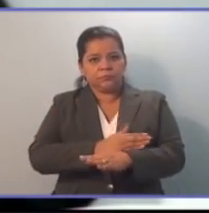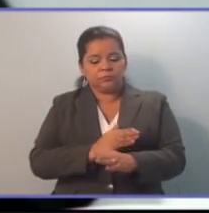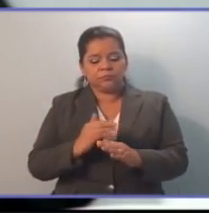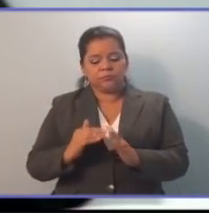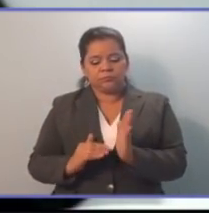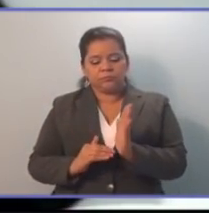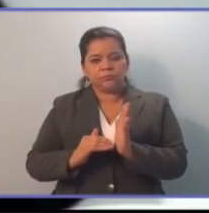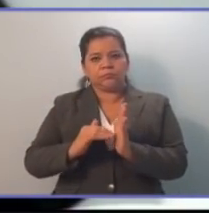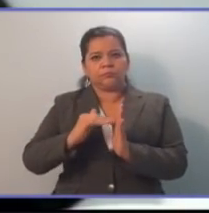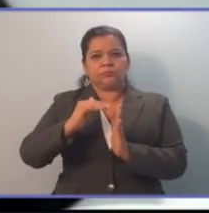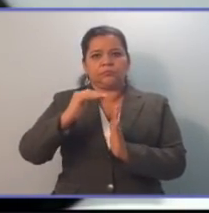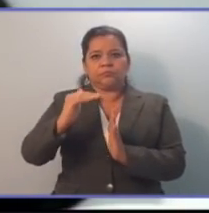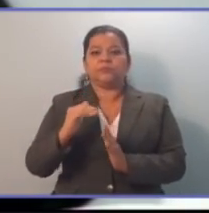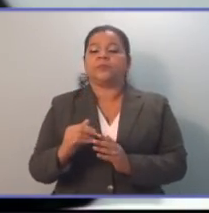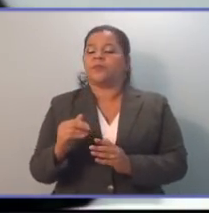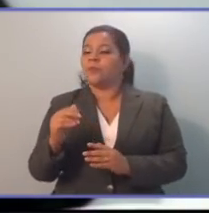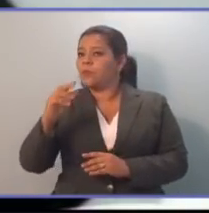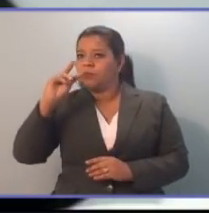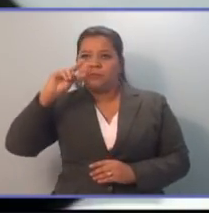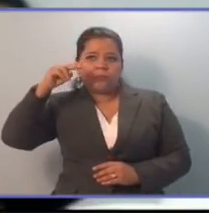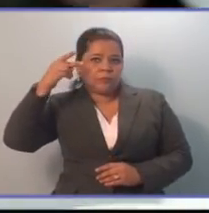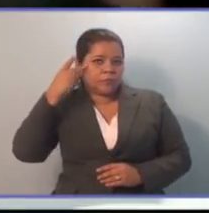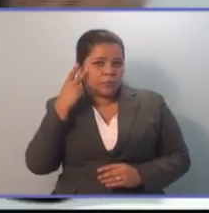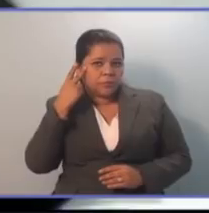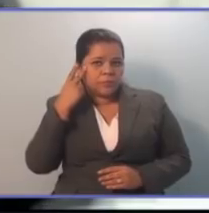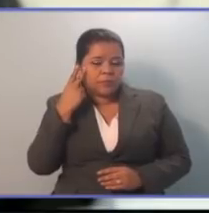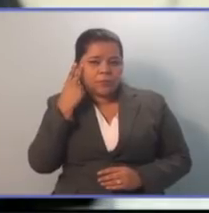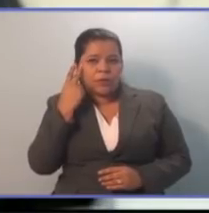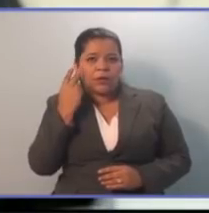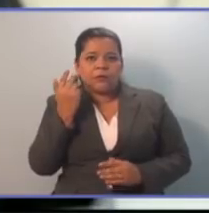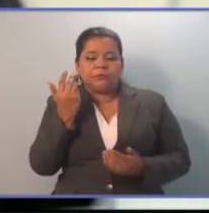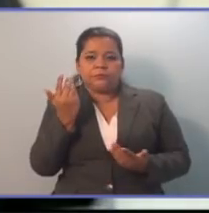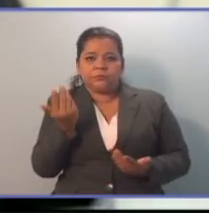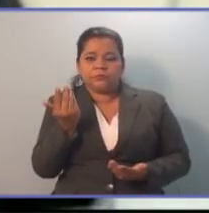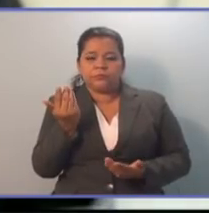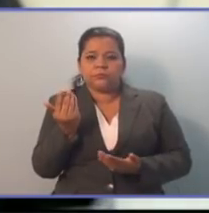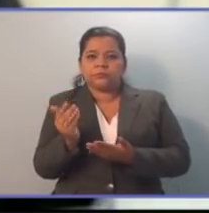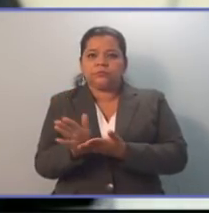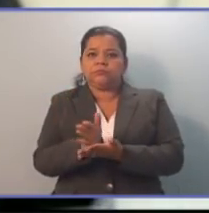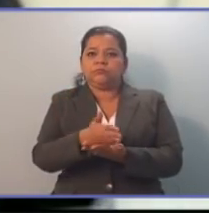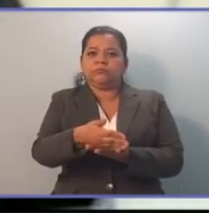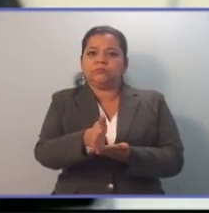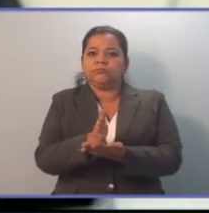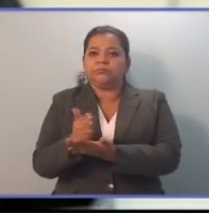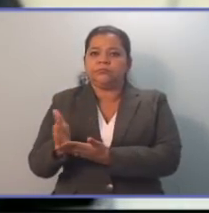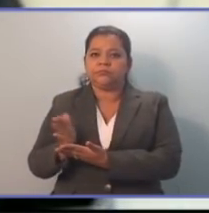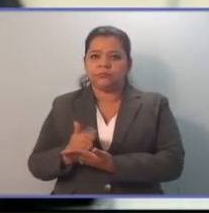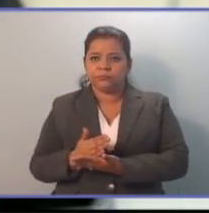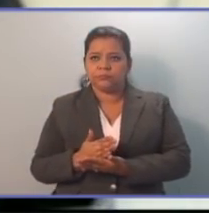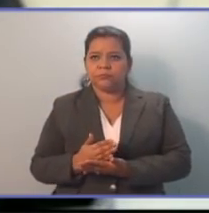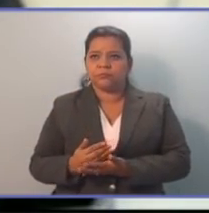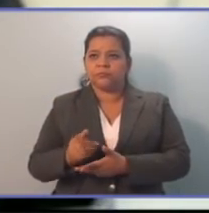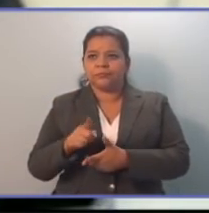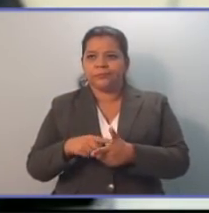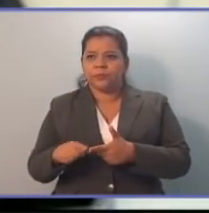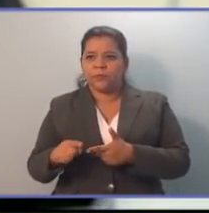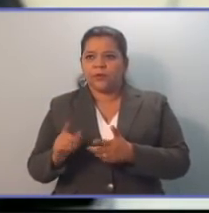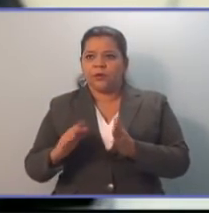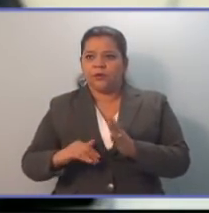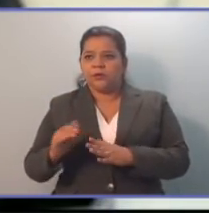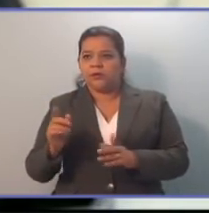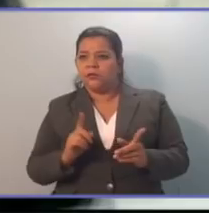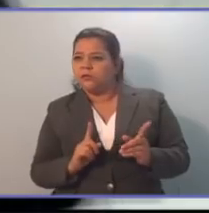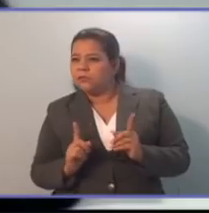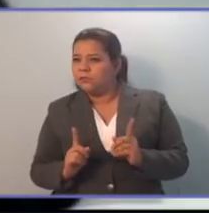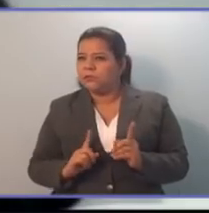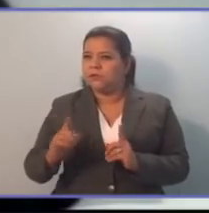también que se va a dividir a prorrata, por ejemplo, ese presupuesto. Es dependiendo de